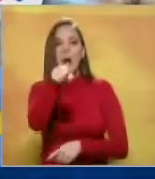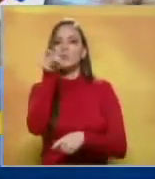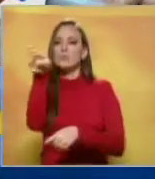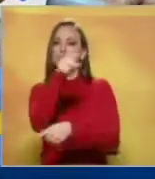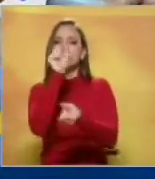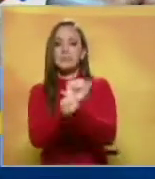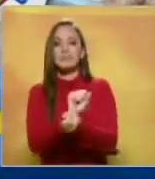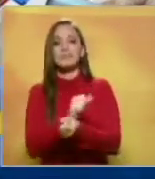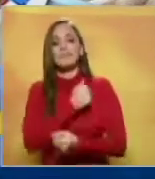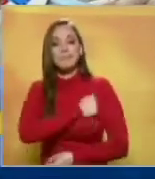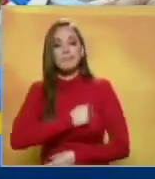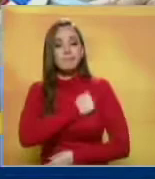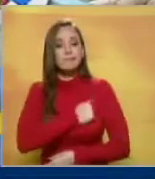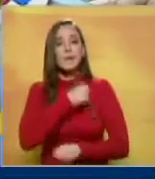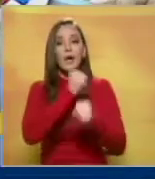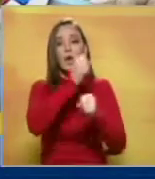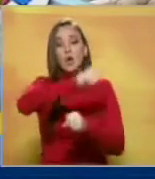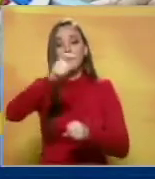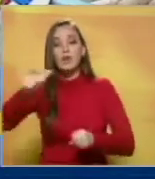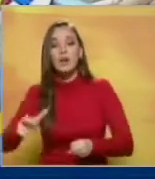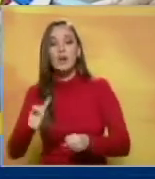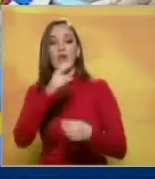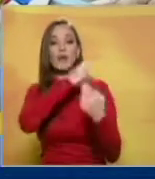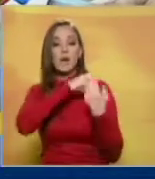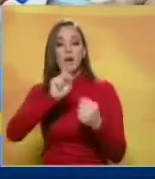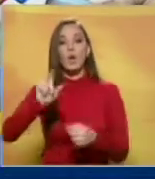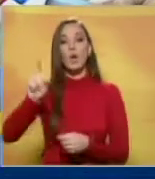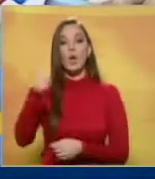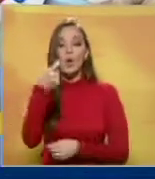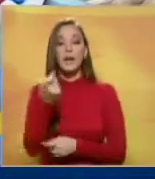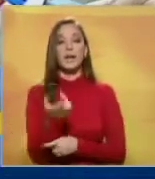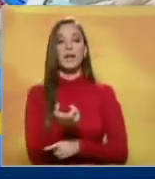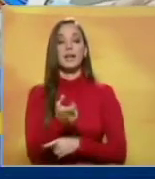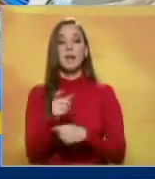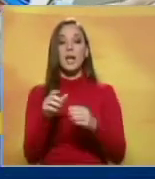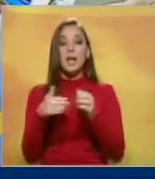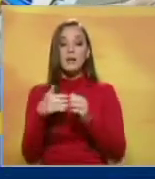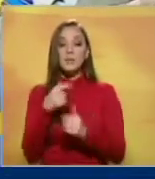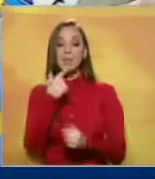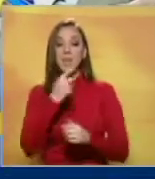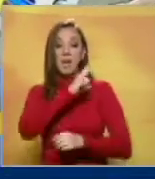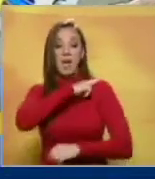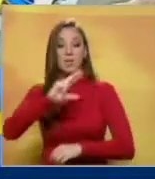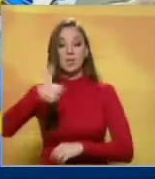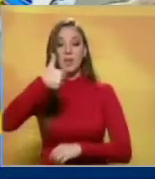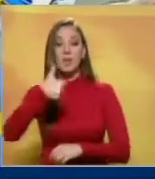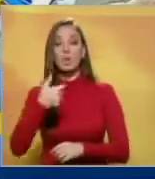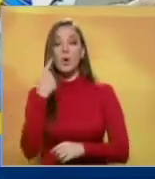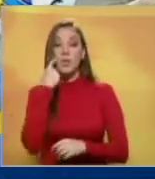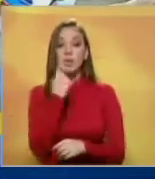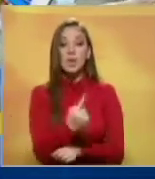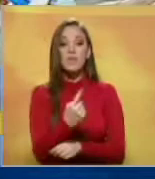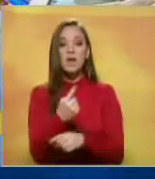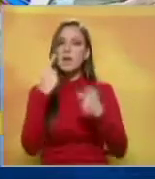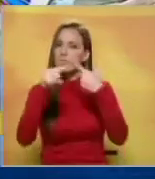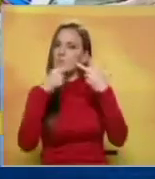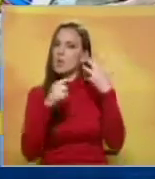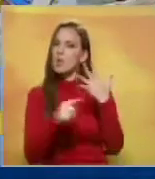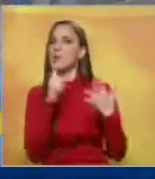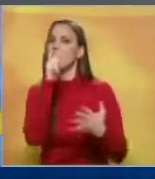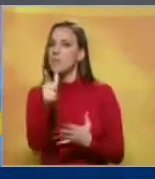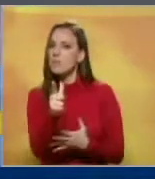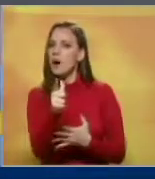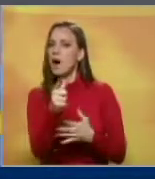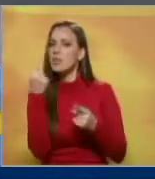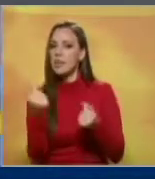trabajadores los gerentes los directores quienes tienen que acarrear las consecuencias explicativas de conjuntos ilícitos que encontramos en las